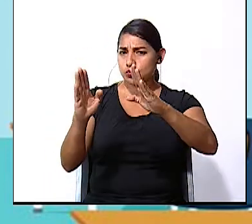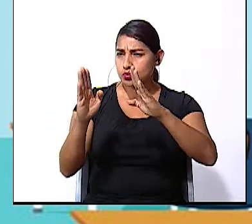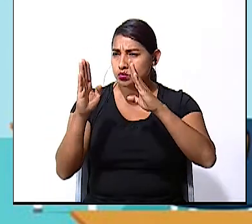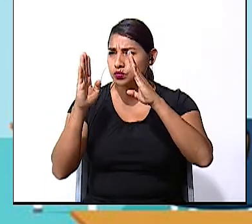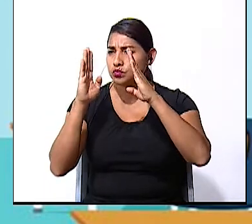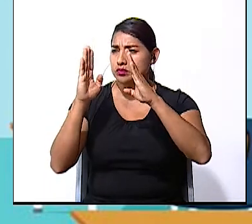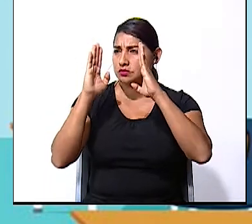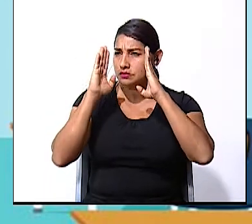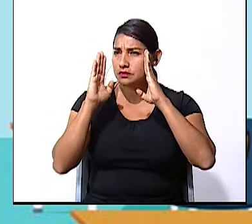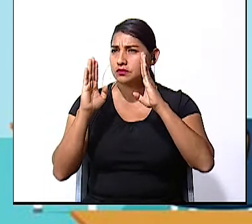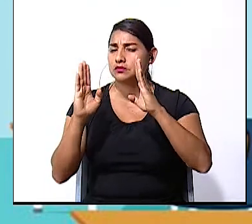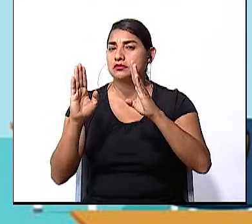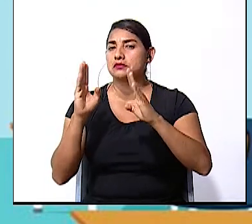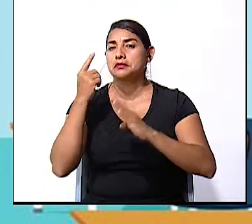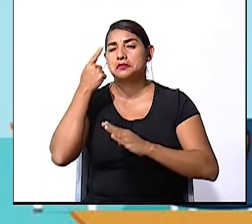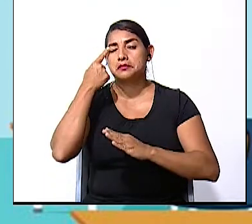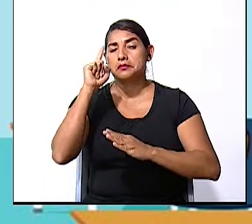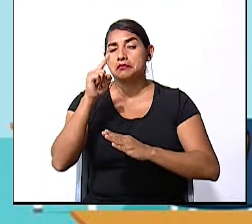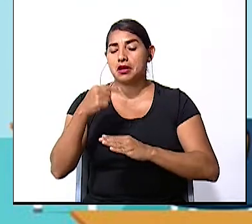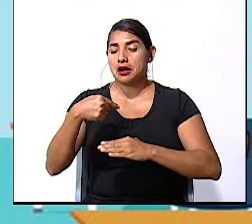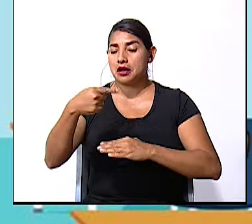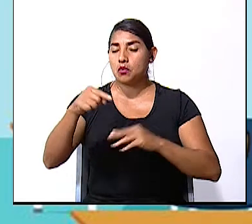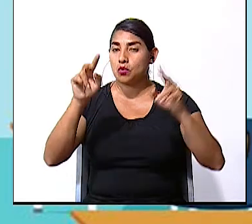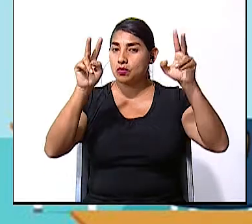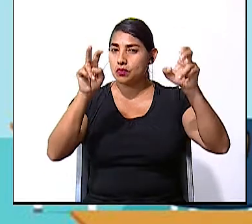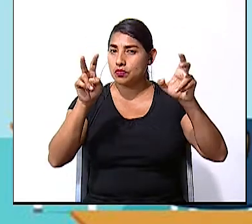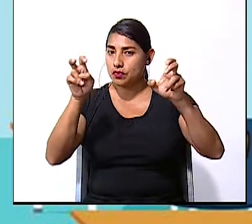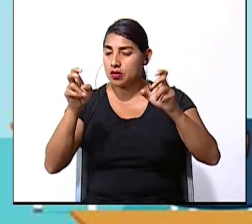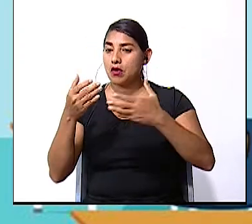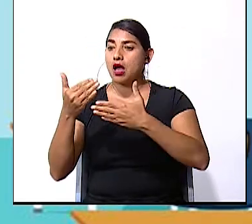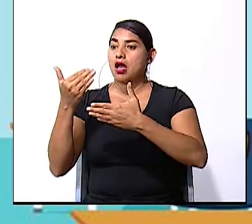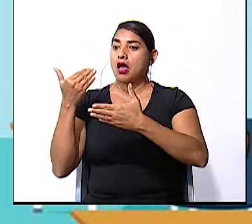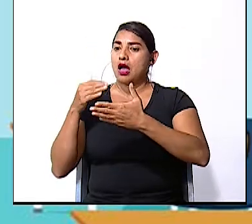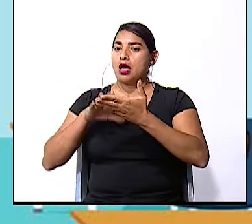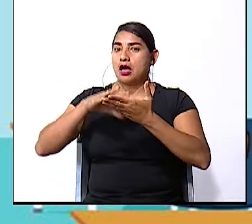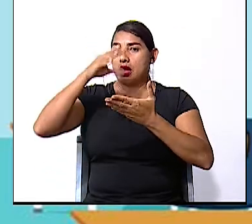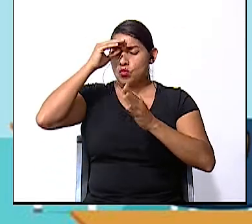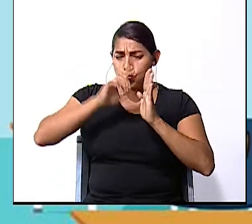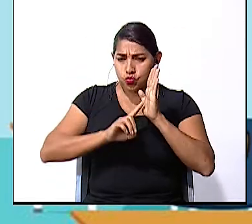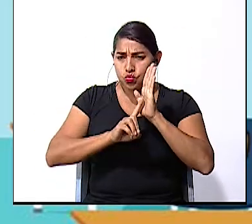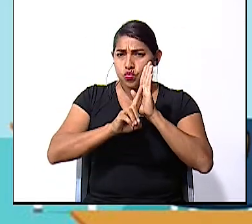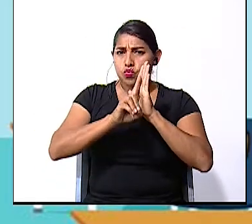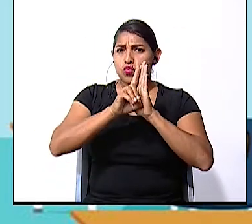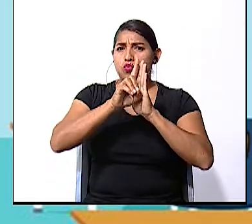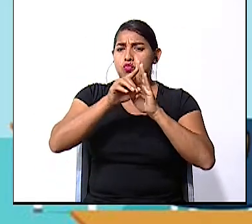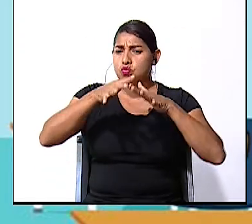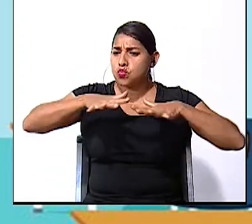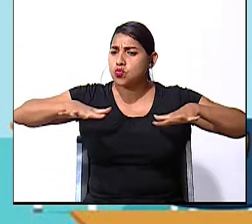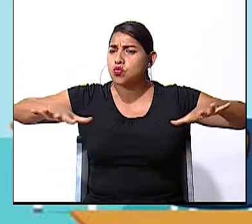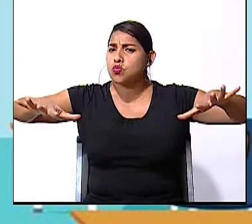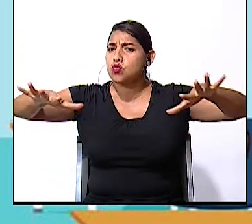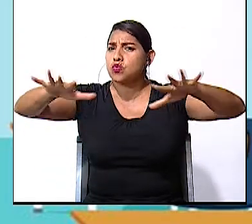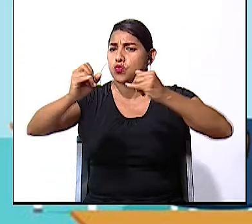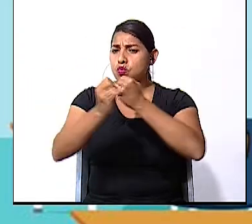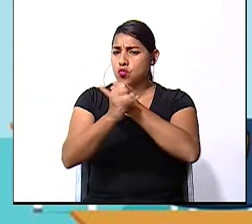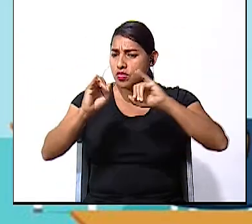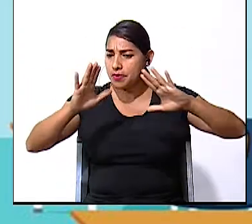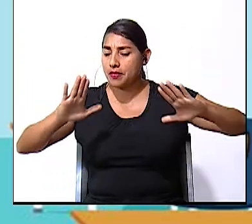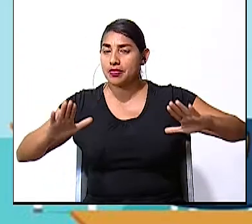atención para cada uno de los temas que hemos venido desarrollando en el tema general de la